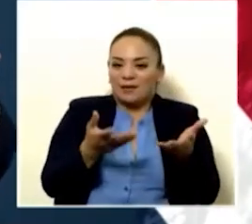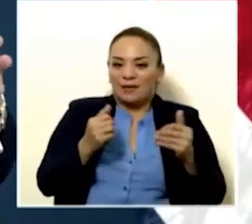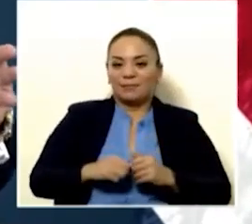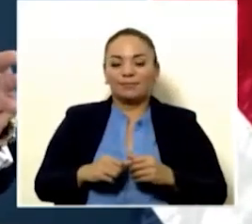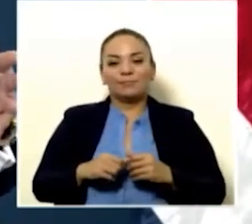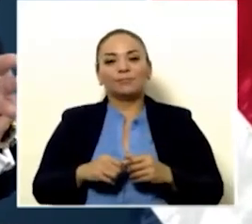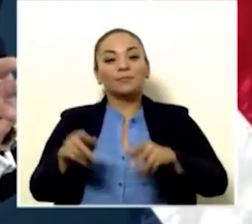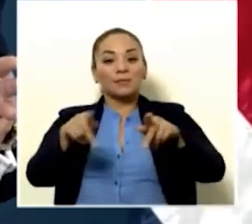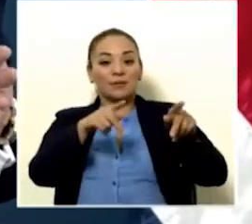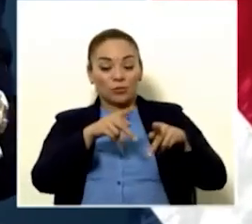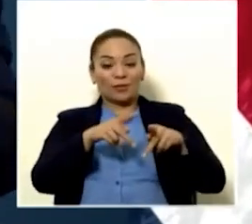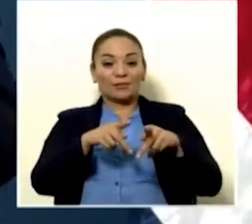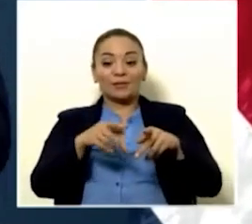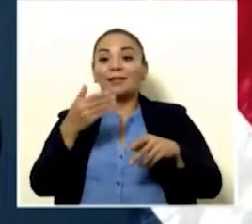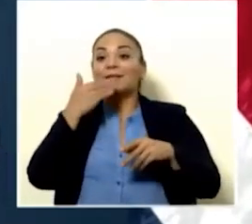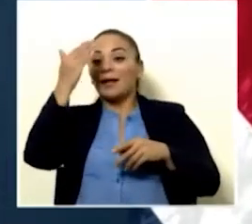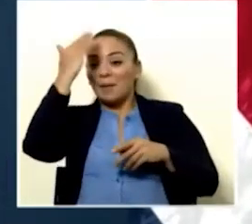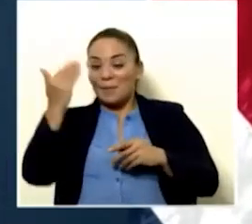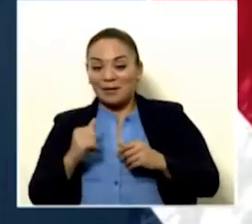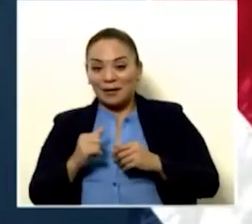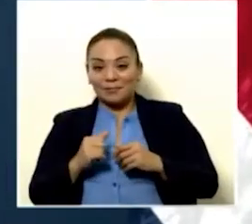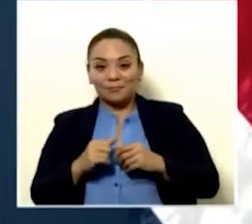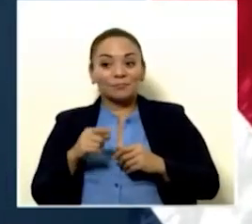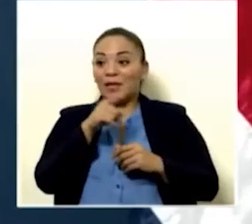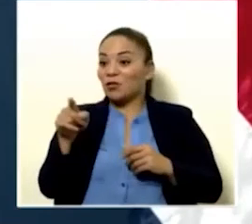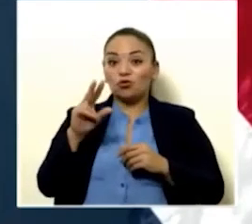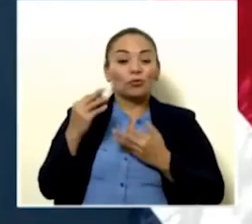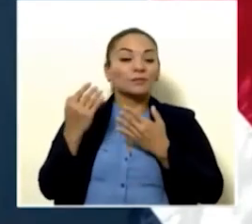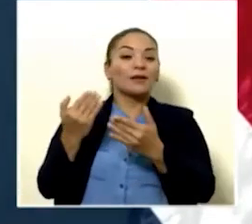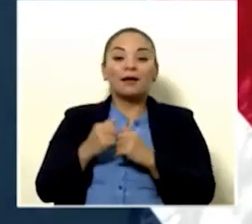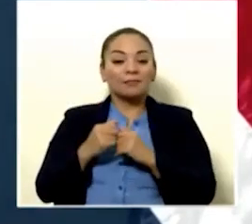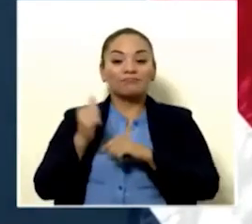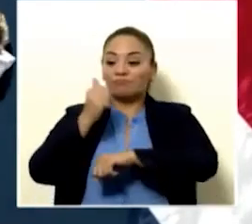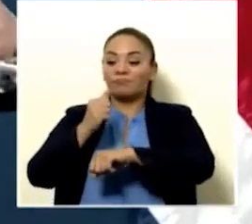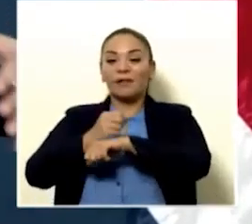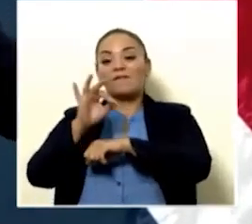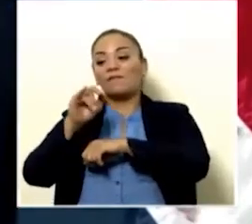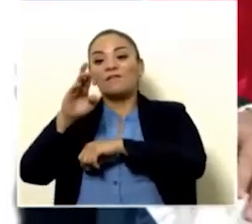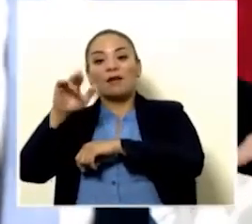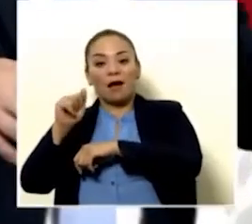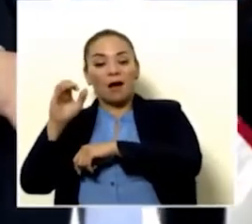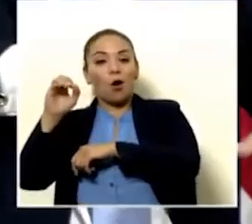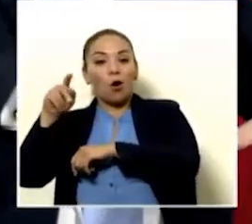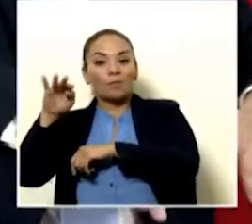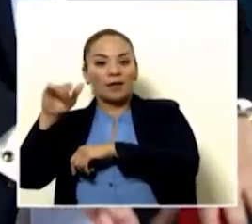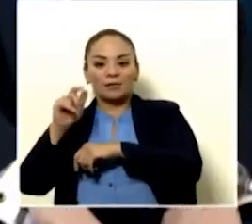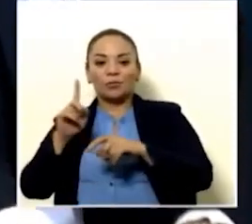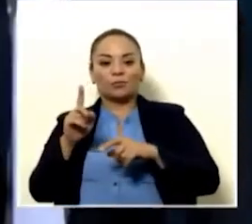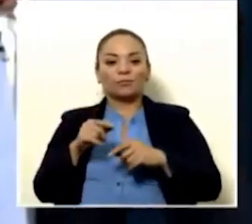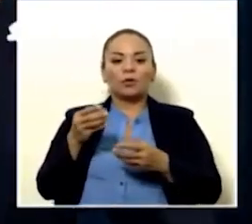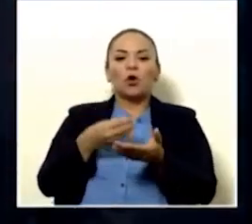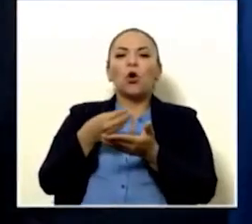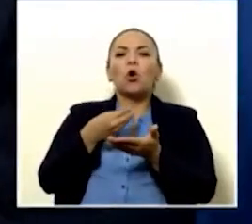los habitantes de Talamanca, por ejemplo, no tienen que esperarse que les pongan fibra óptica. Compran es como un